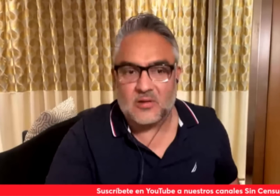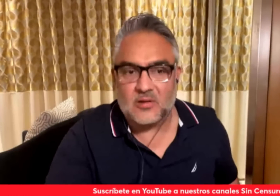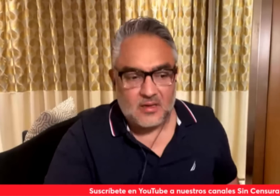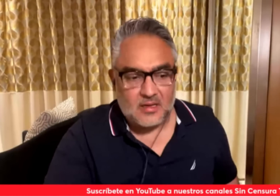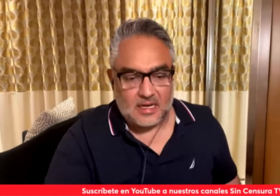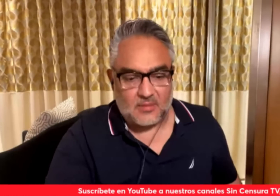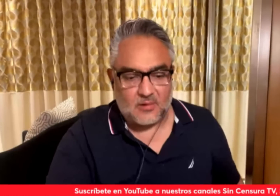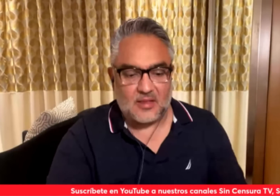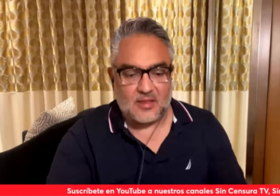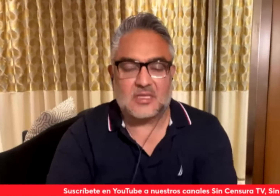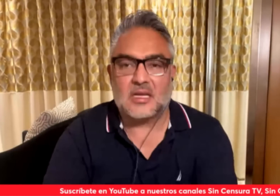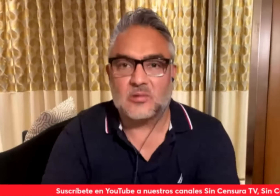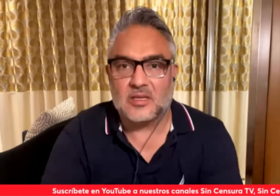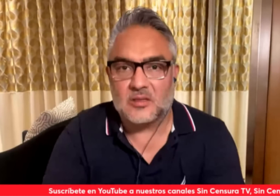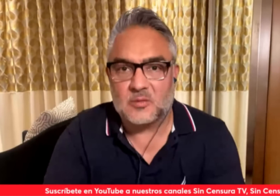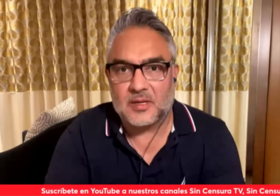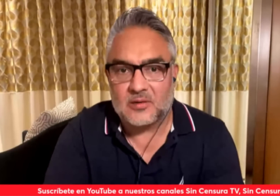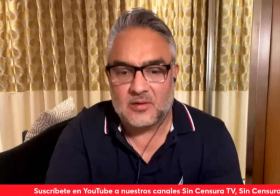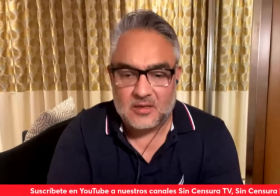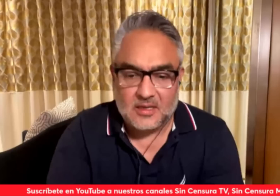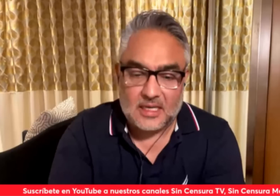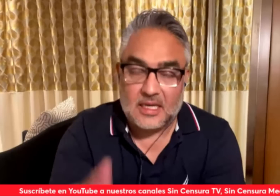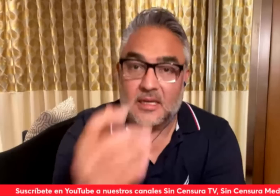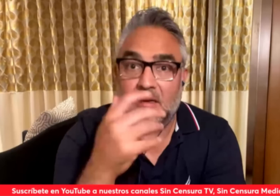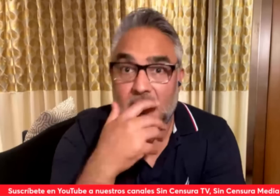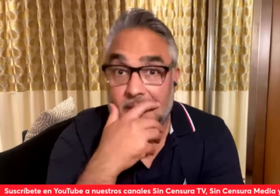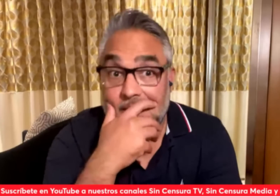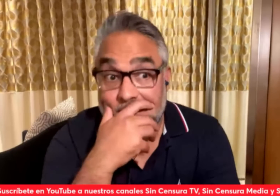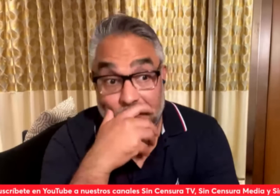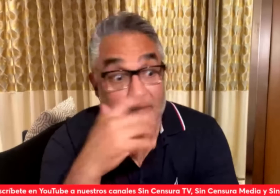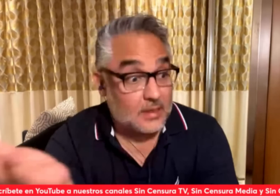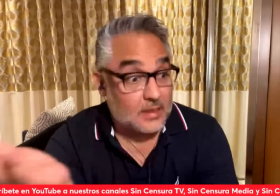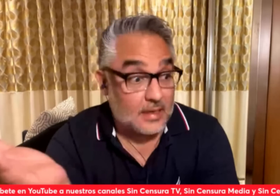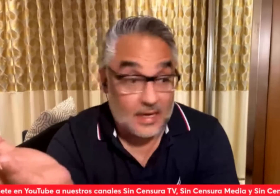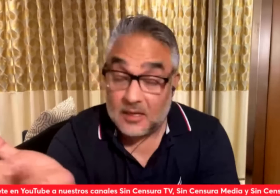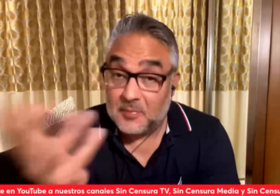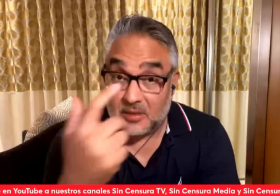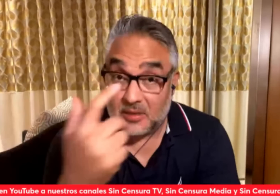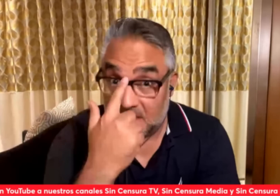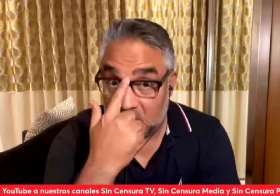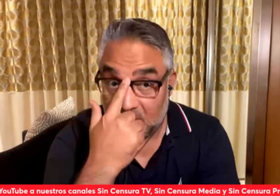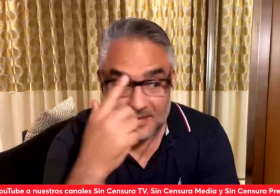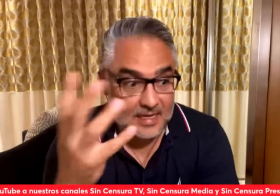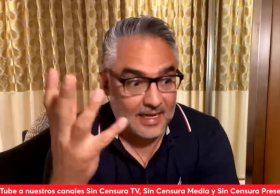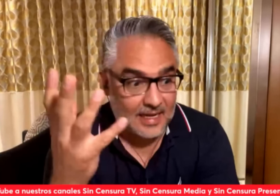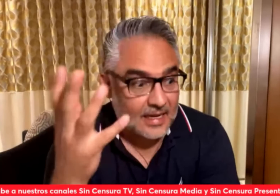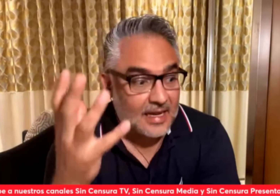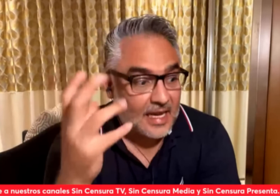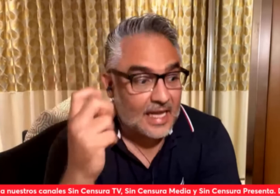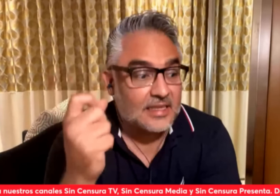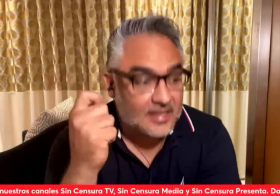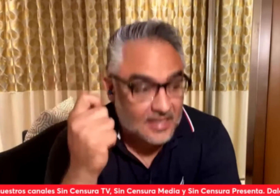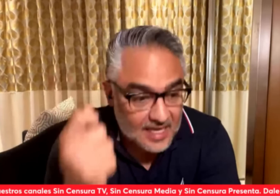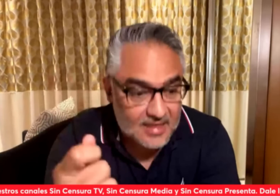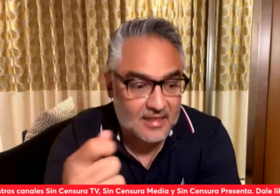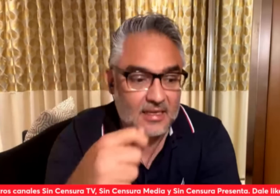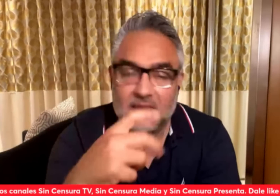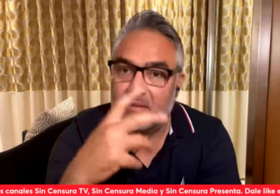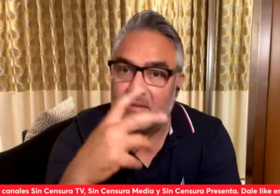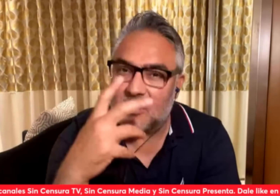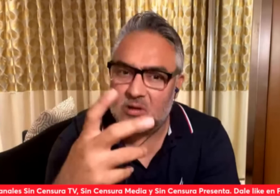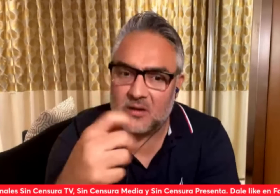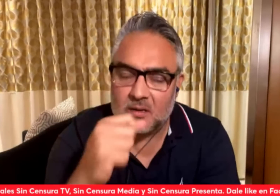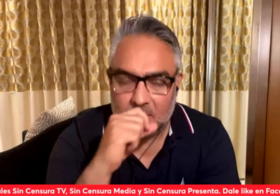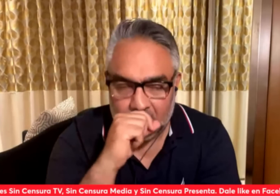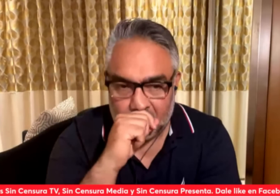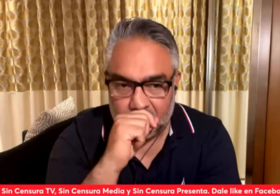Gutiérrez Priego, el abogado César Gutiérrez Priego, quien en el equipo de Sin Censura es el que entiende